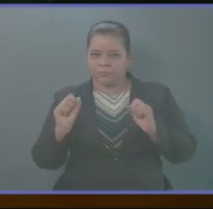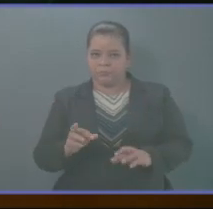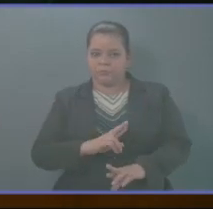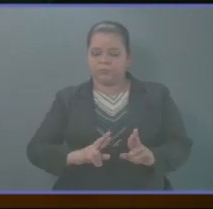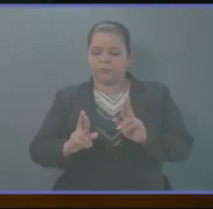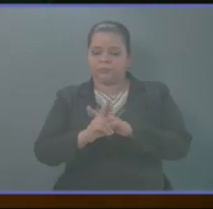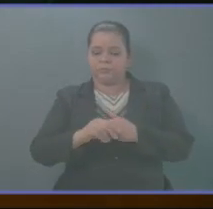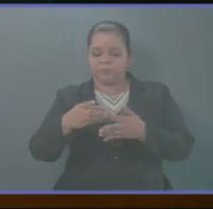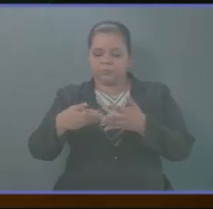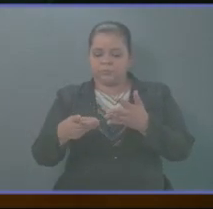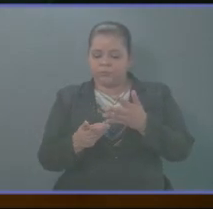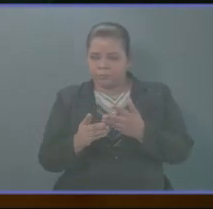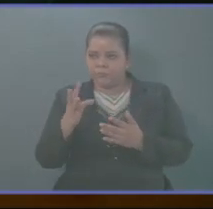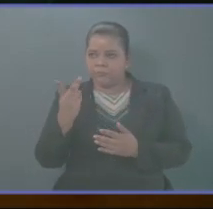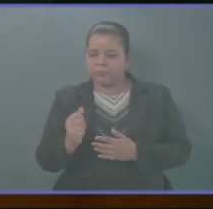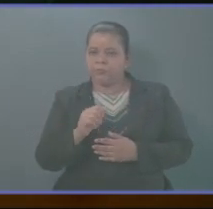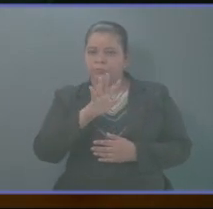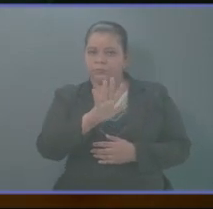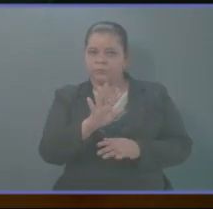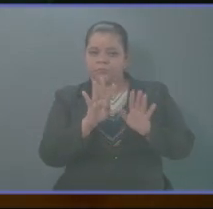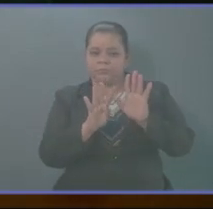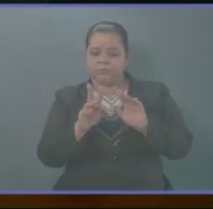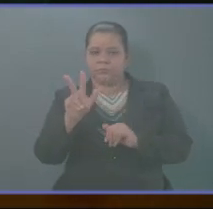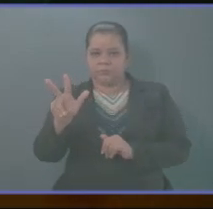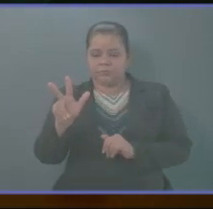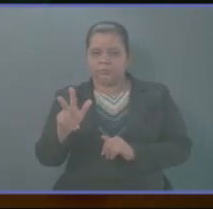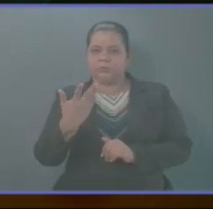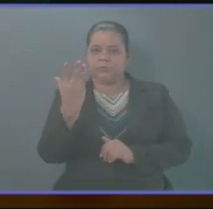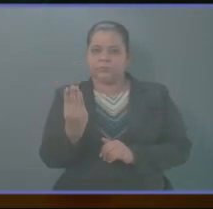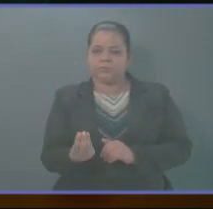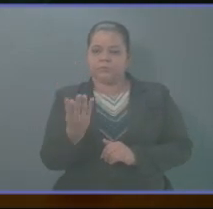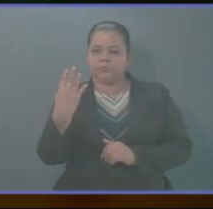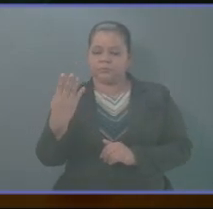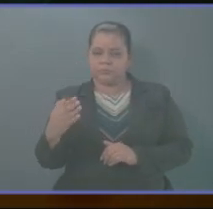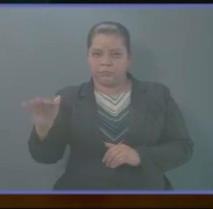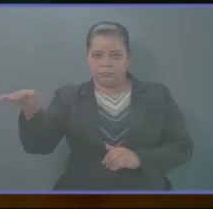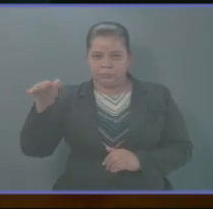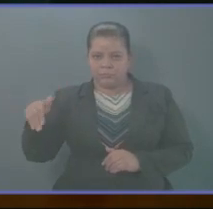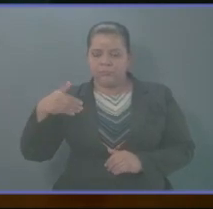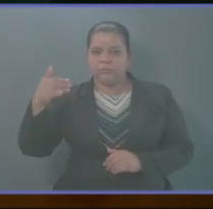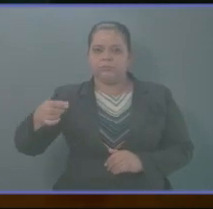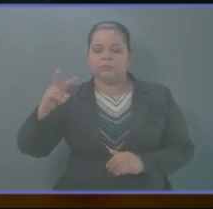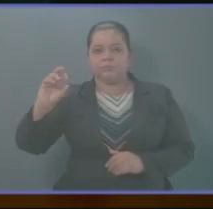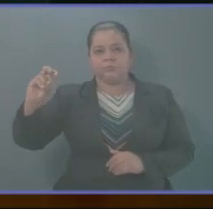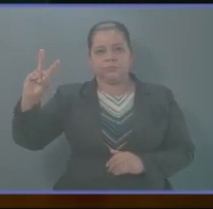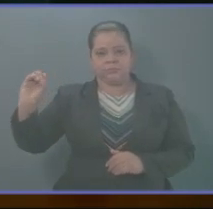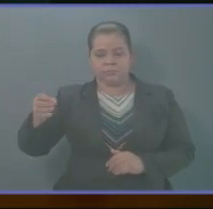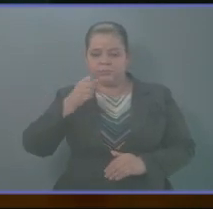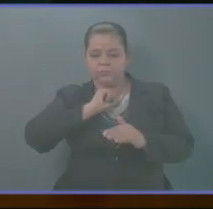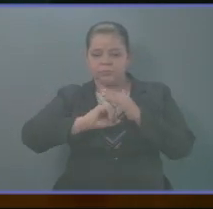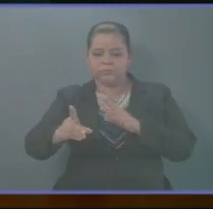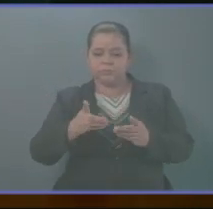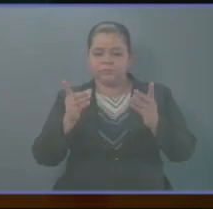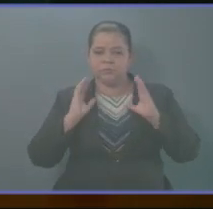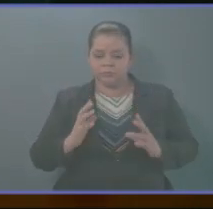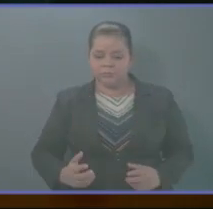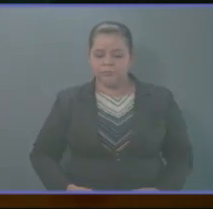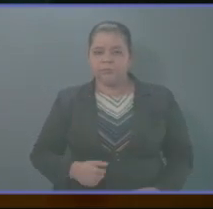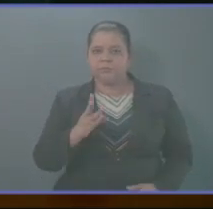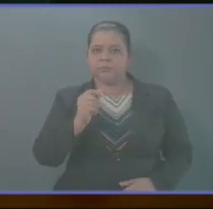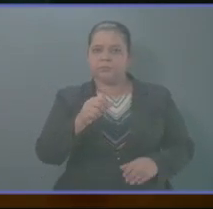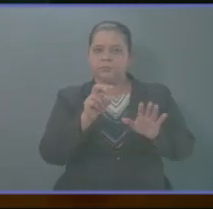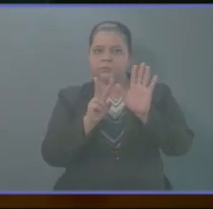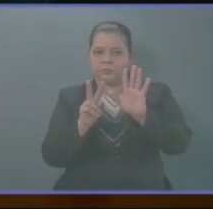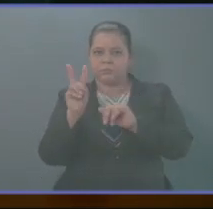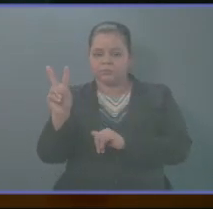Decreto Legislativo número 593 de fecha 14 de marzo de 2020, publicado en el Diario Oficial número 52,